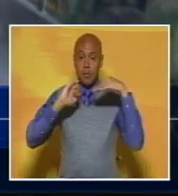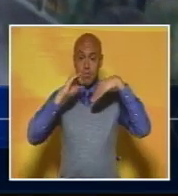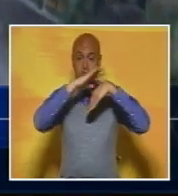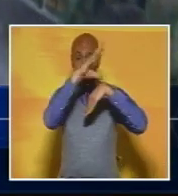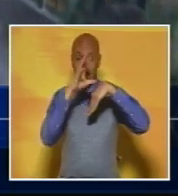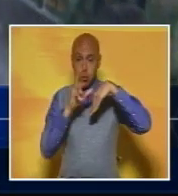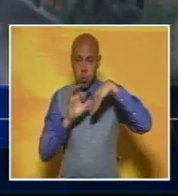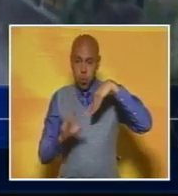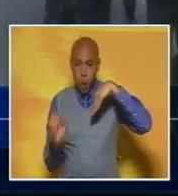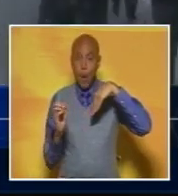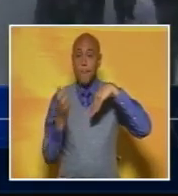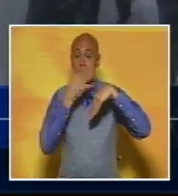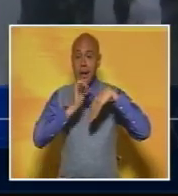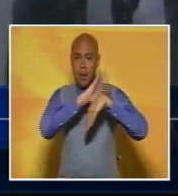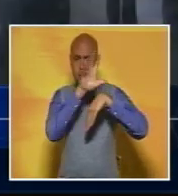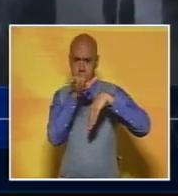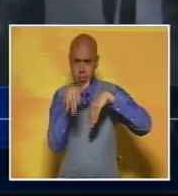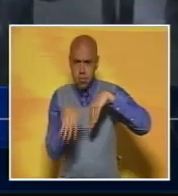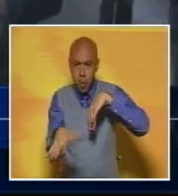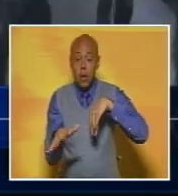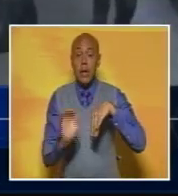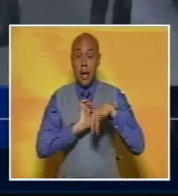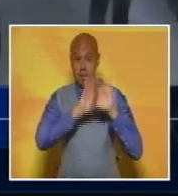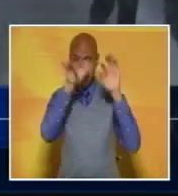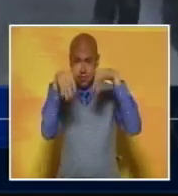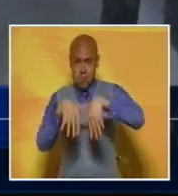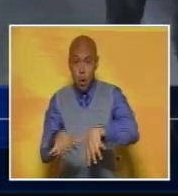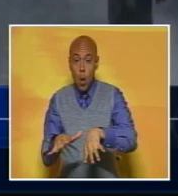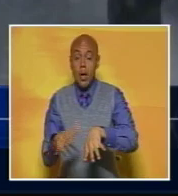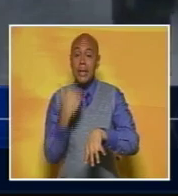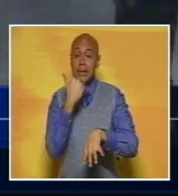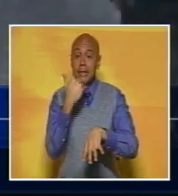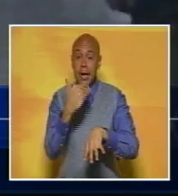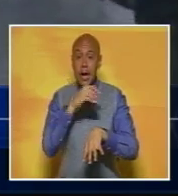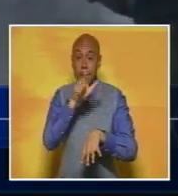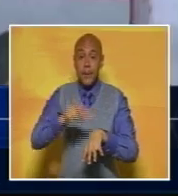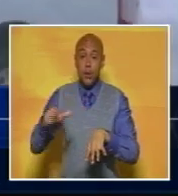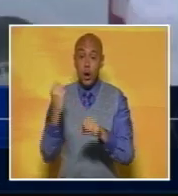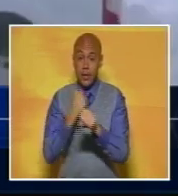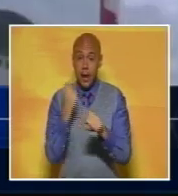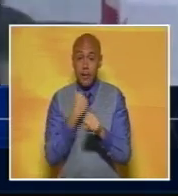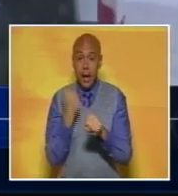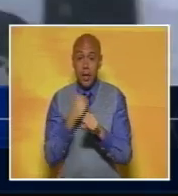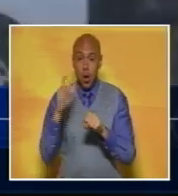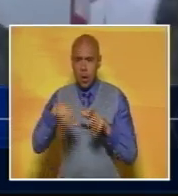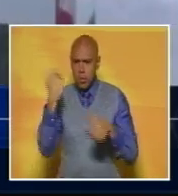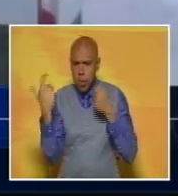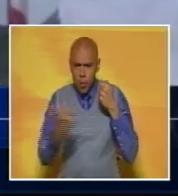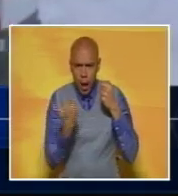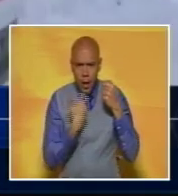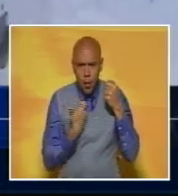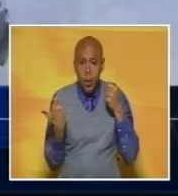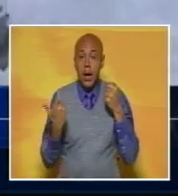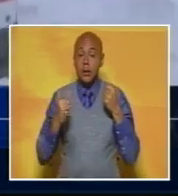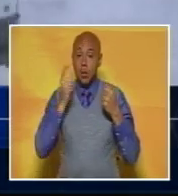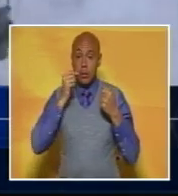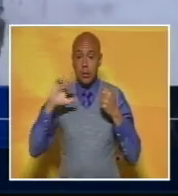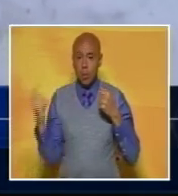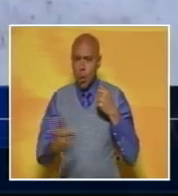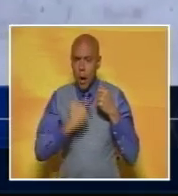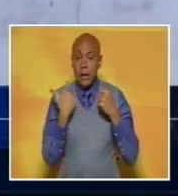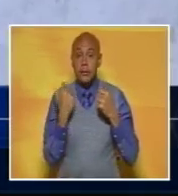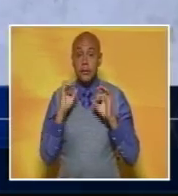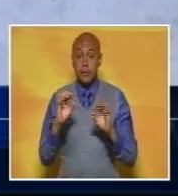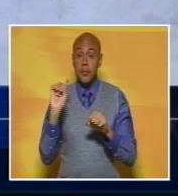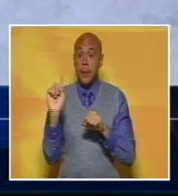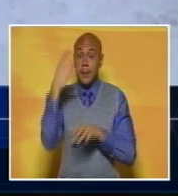Van, al sureste del país. Al momento de la tragedia, casi medio centenar de trabajadores de rescate se hallaban en el lugar afectado por la